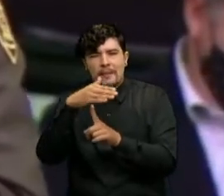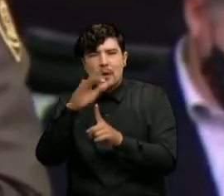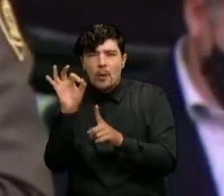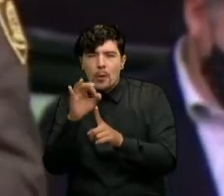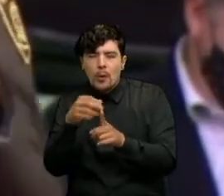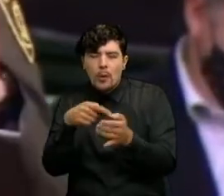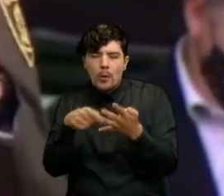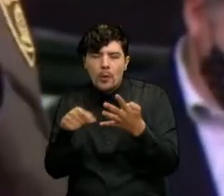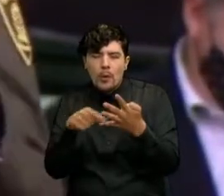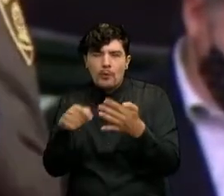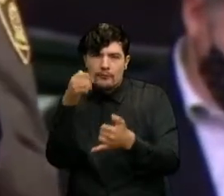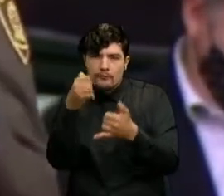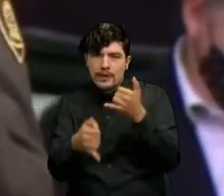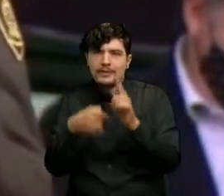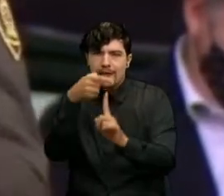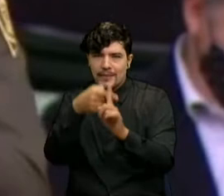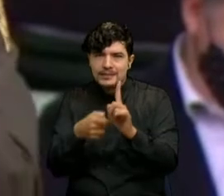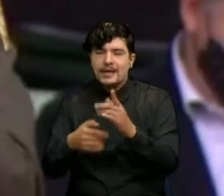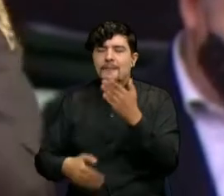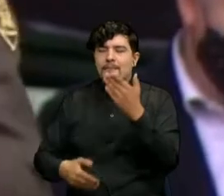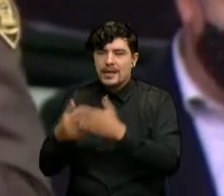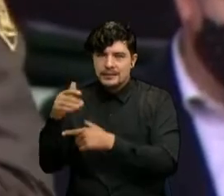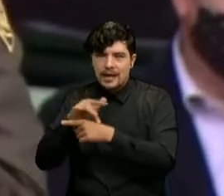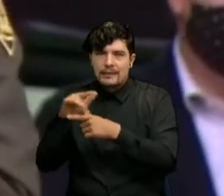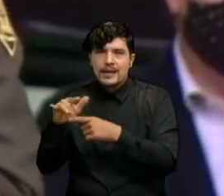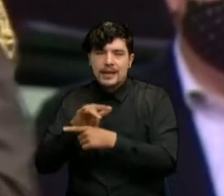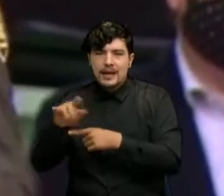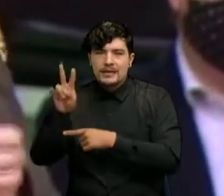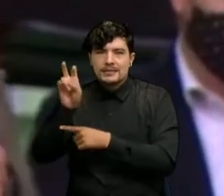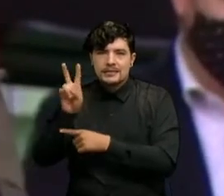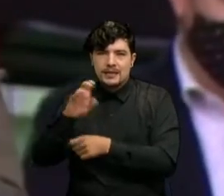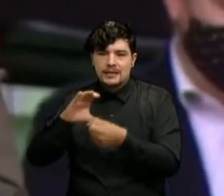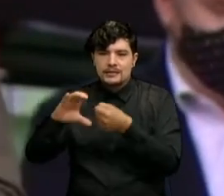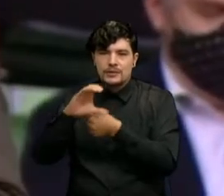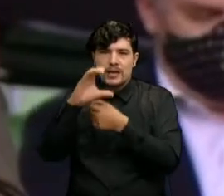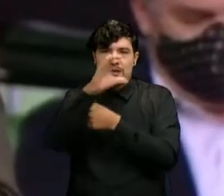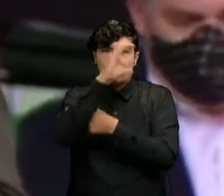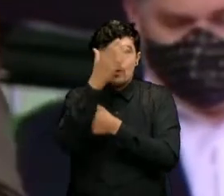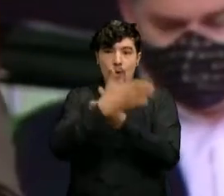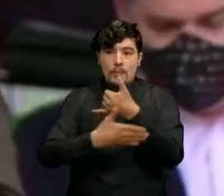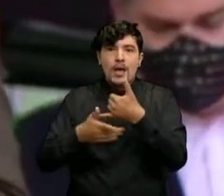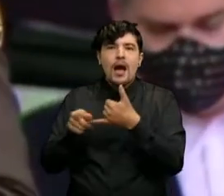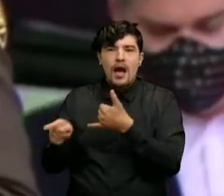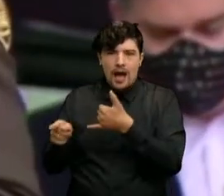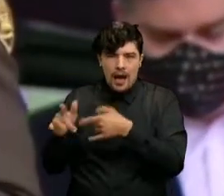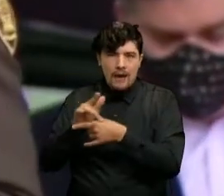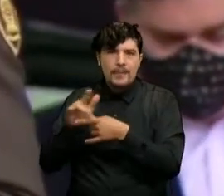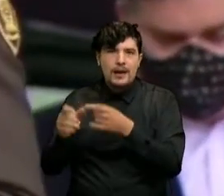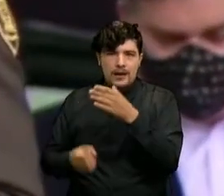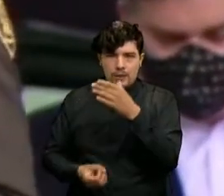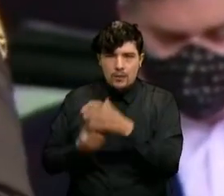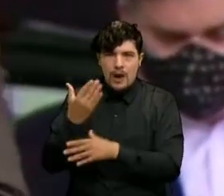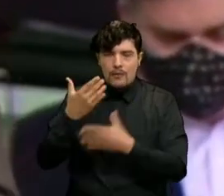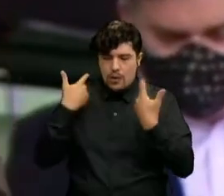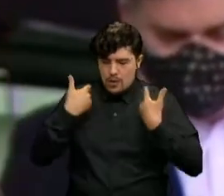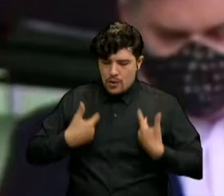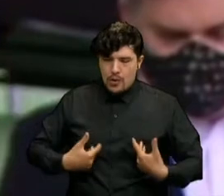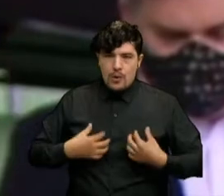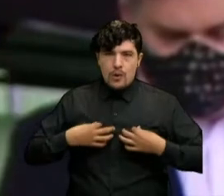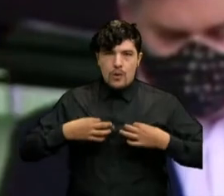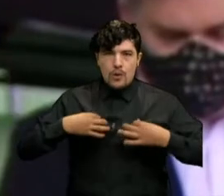mes, en 7 ciudades de Colombia estaremos con los nuevos uniformes para que reúnan las características